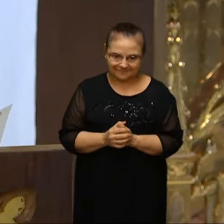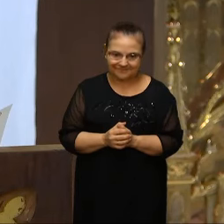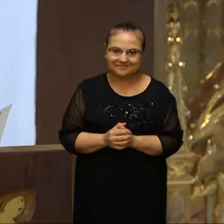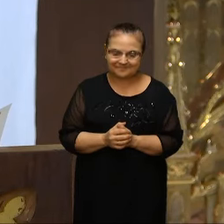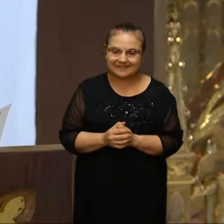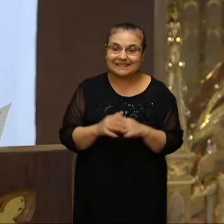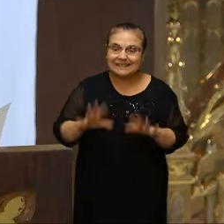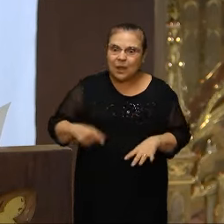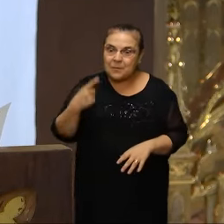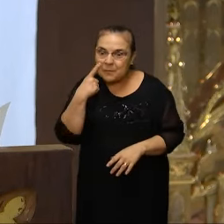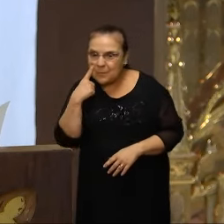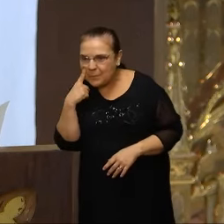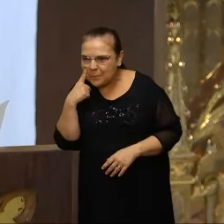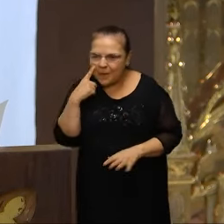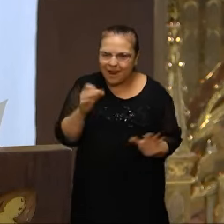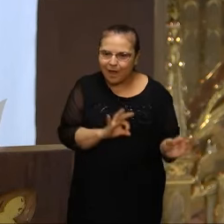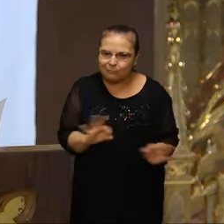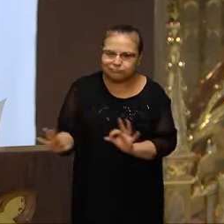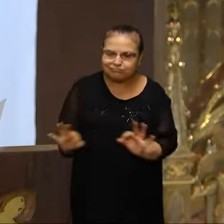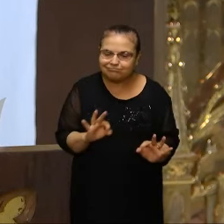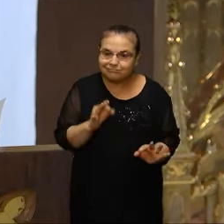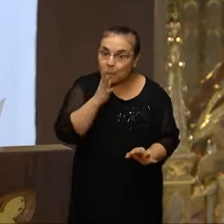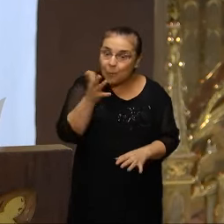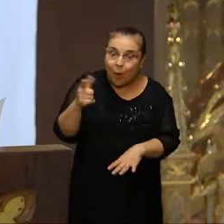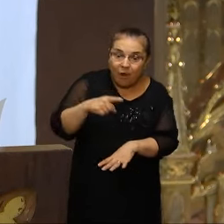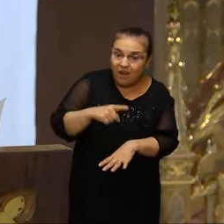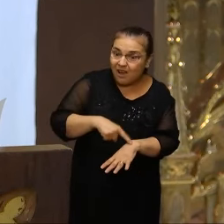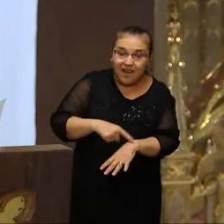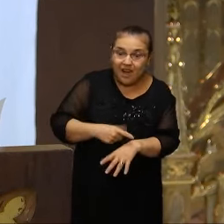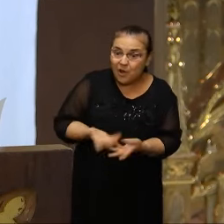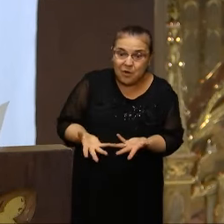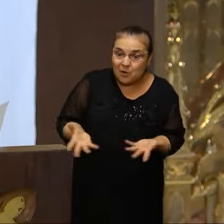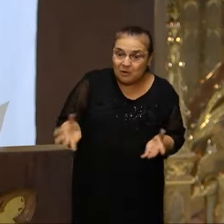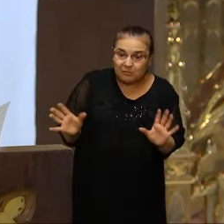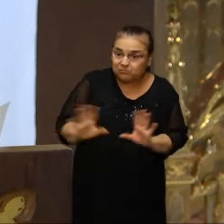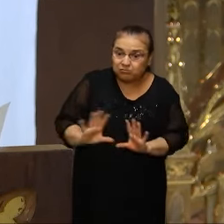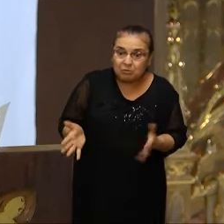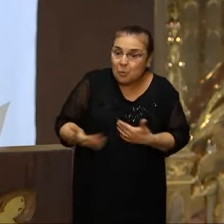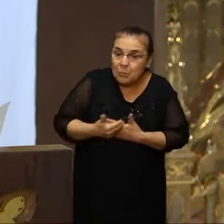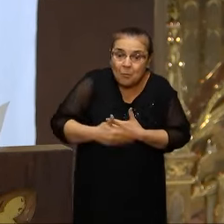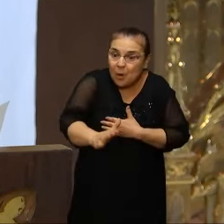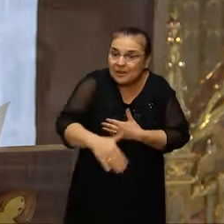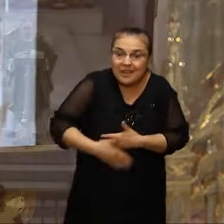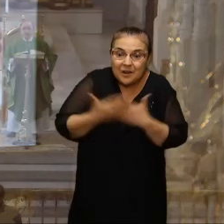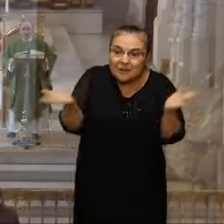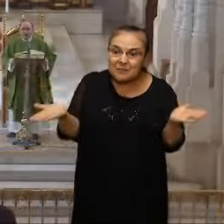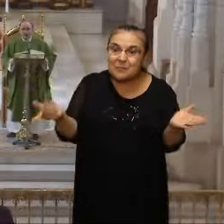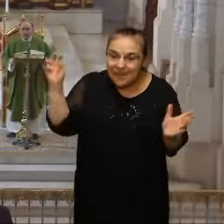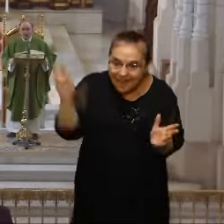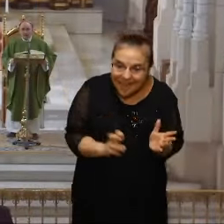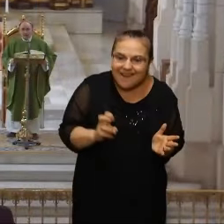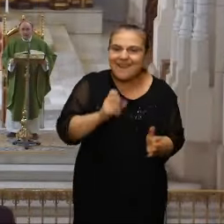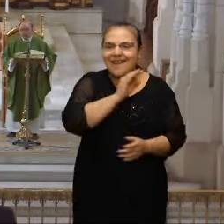Estad en velas y preparados, porque a la hora que menos penséis, viene el Hijo del Hombre.